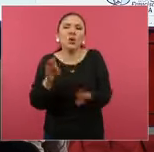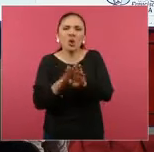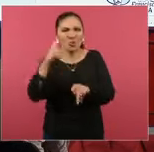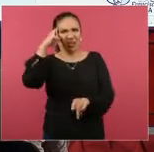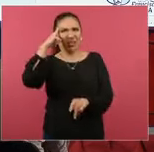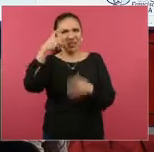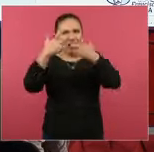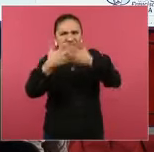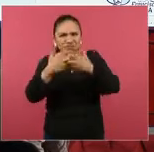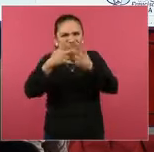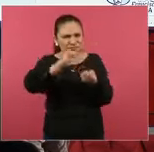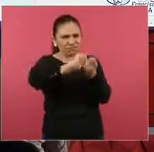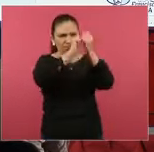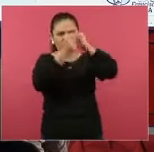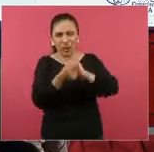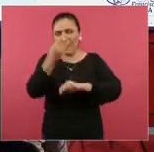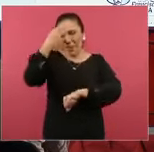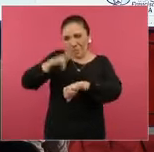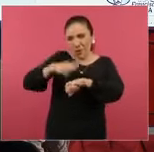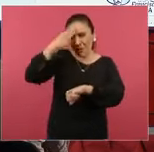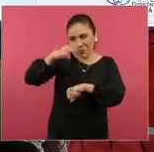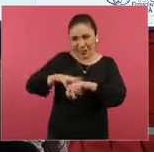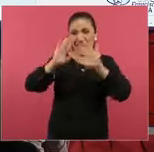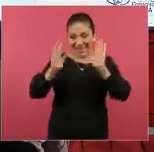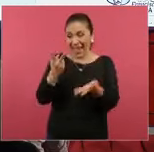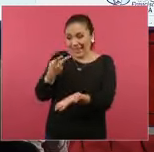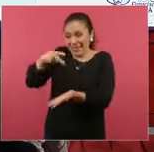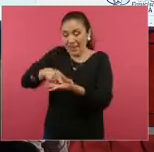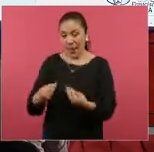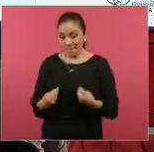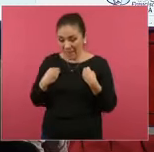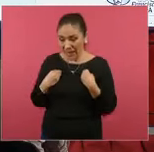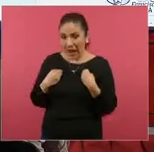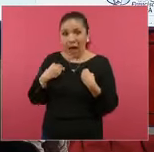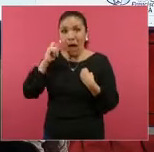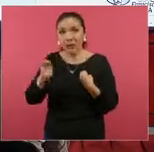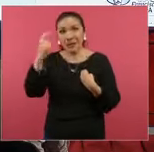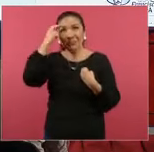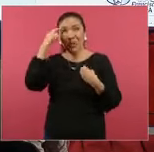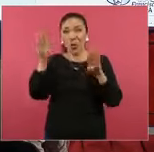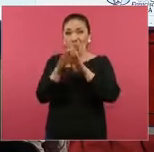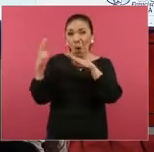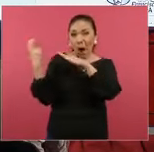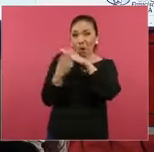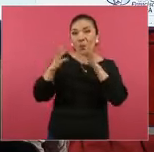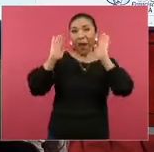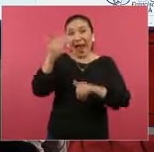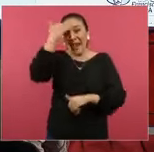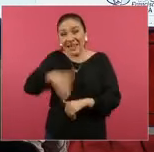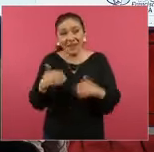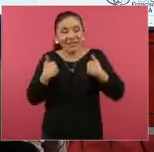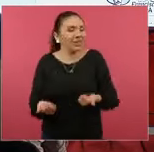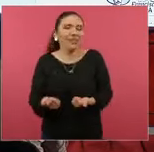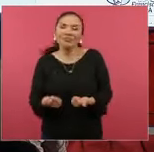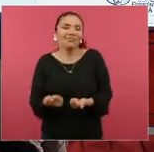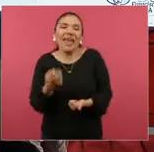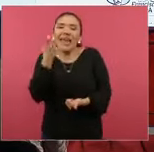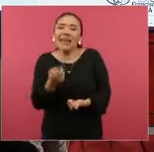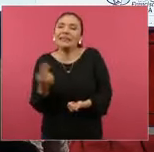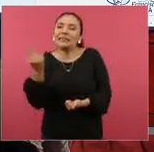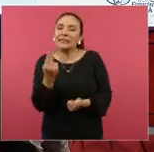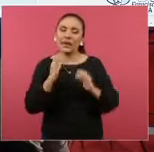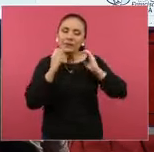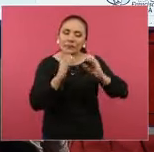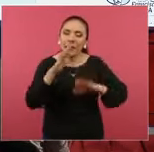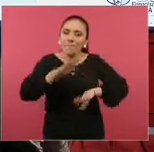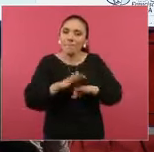de lo que memoricé a cómo lo uso en la vida diaria no es automática y eso hay que cuidarlo muchísimo en el proceso de